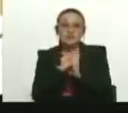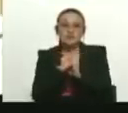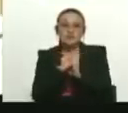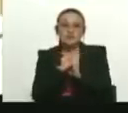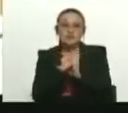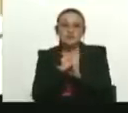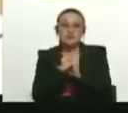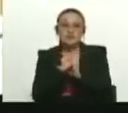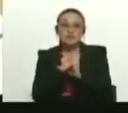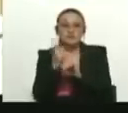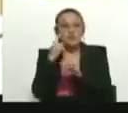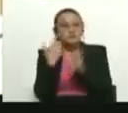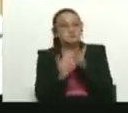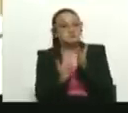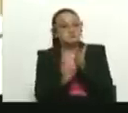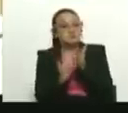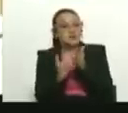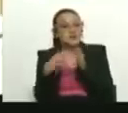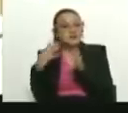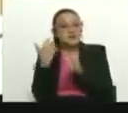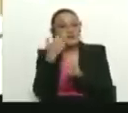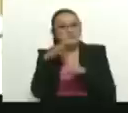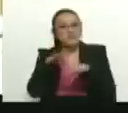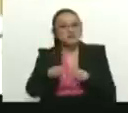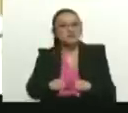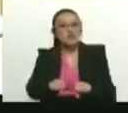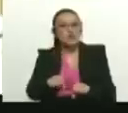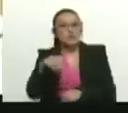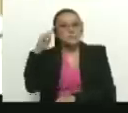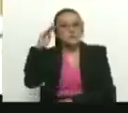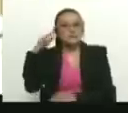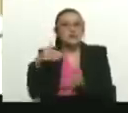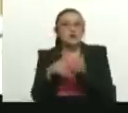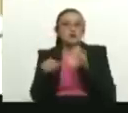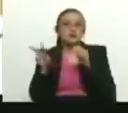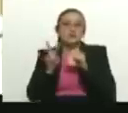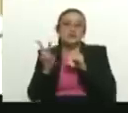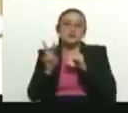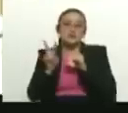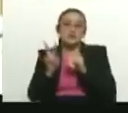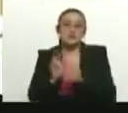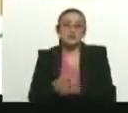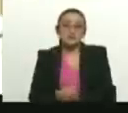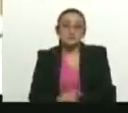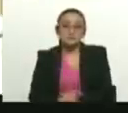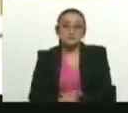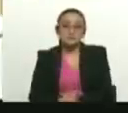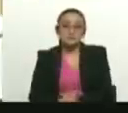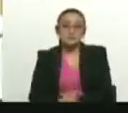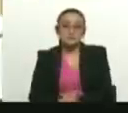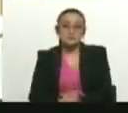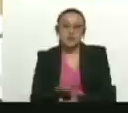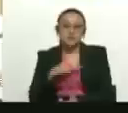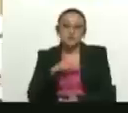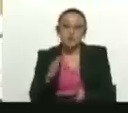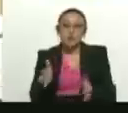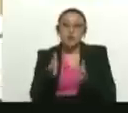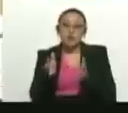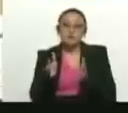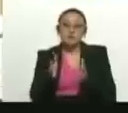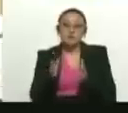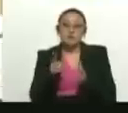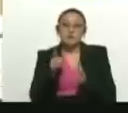para justificar una invasión militar contra Venezuela. Y nosotros logramos